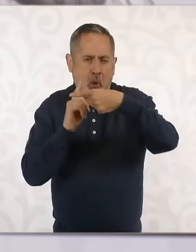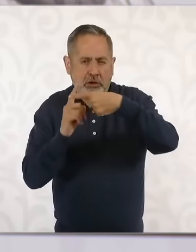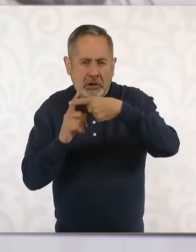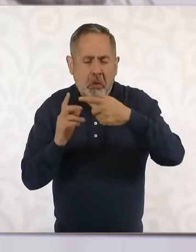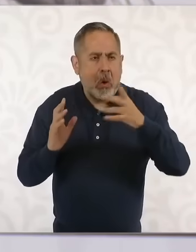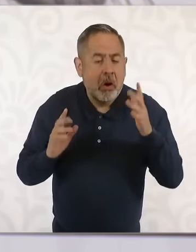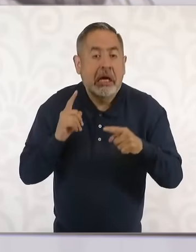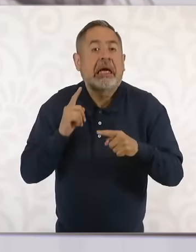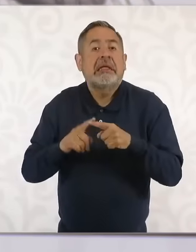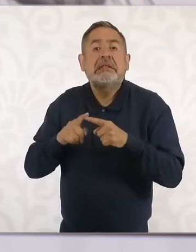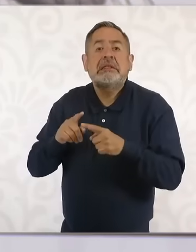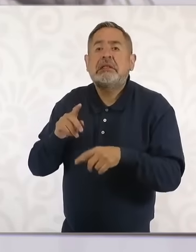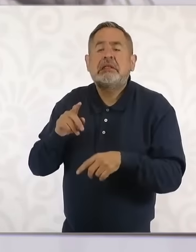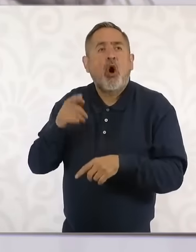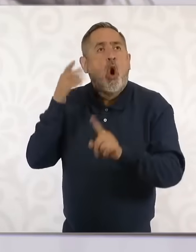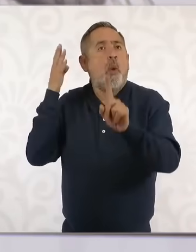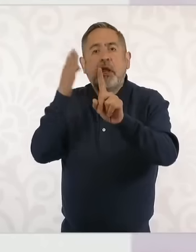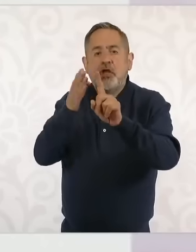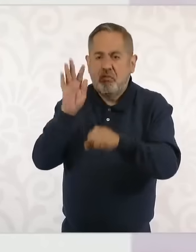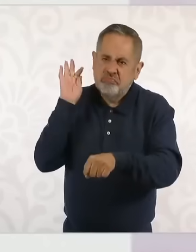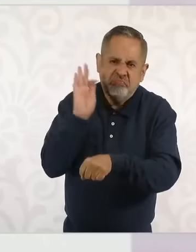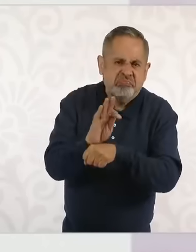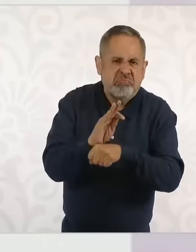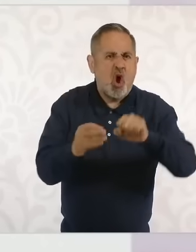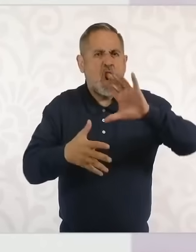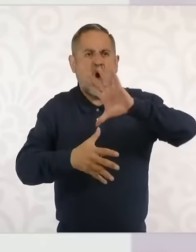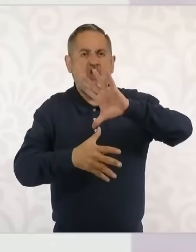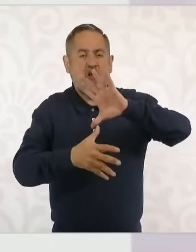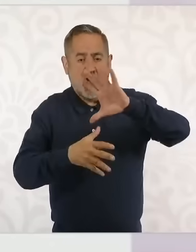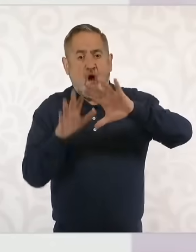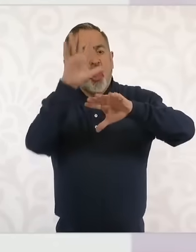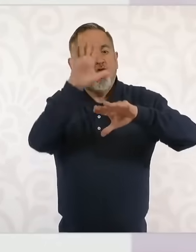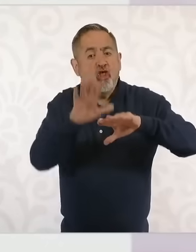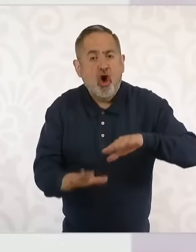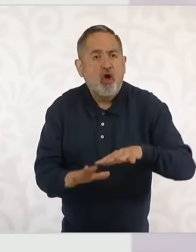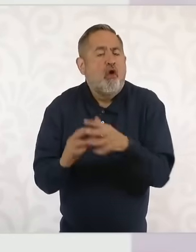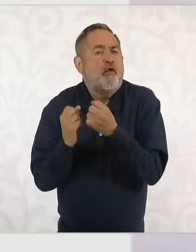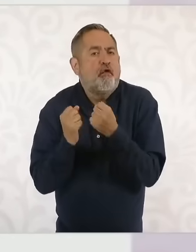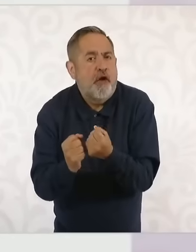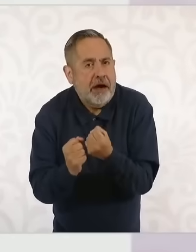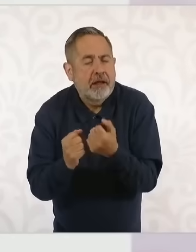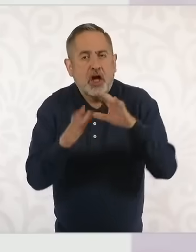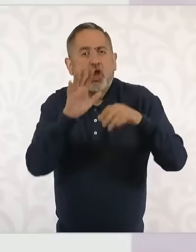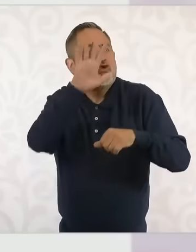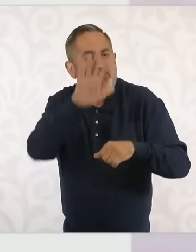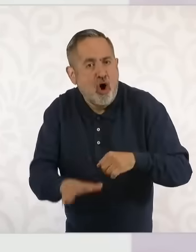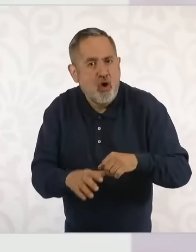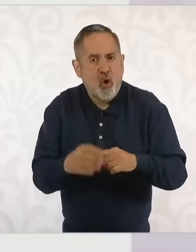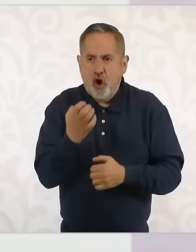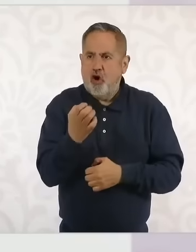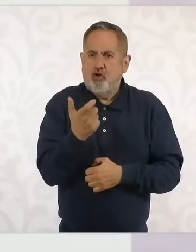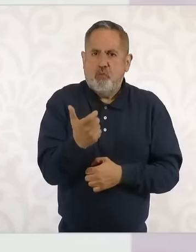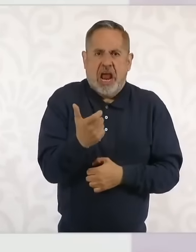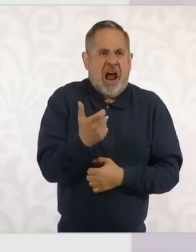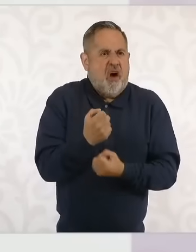es fortalecer al continente como un bloque económico, nuestra visión es que